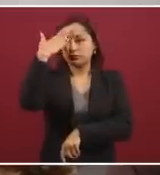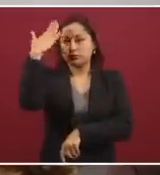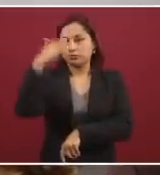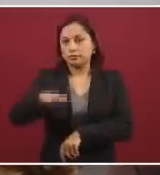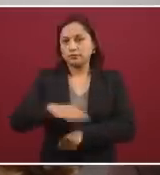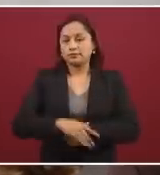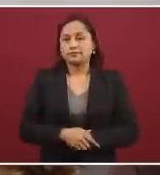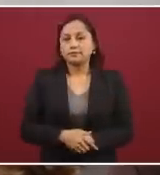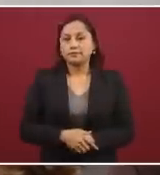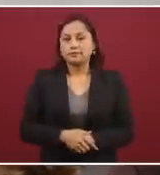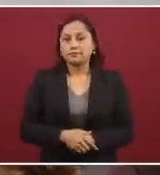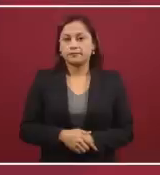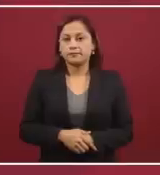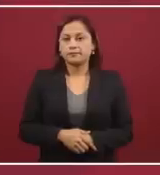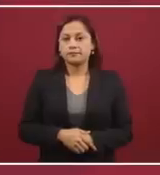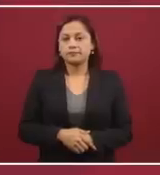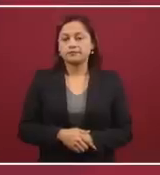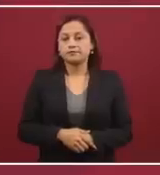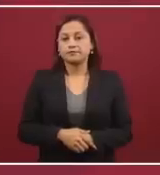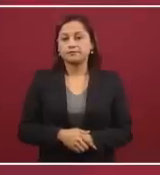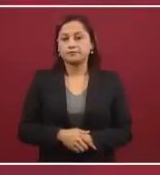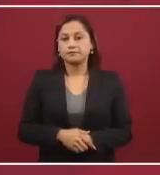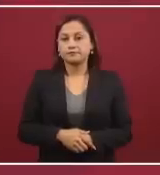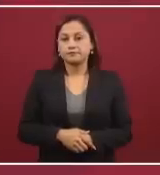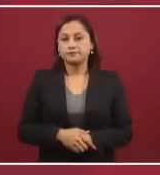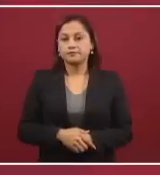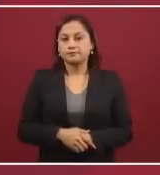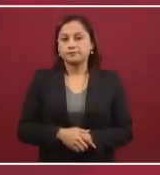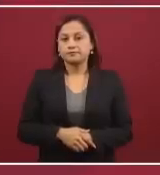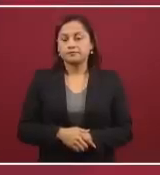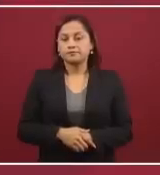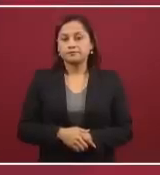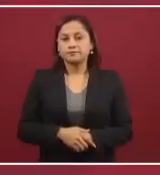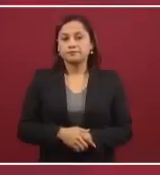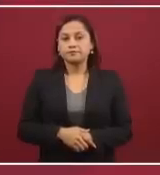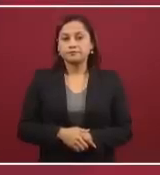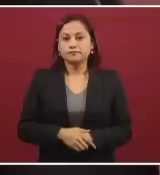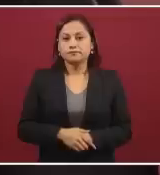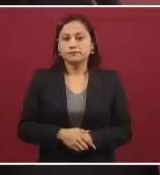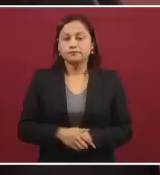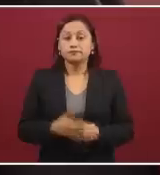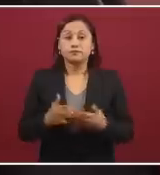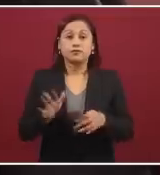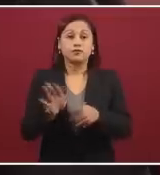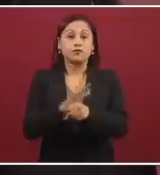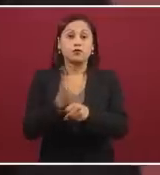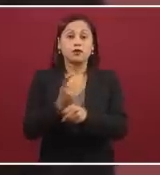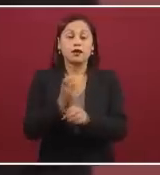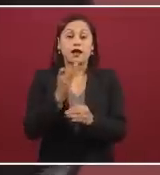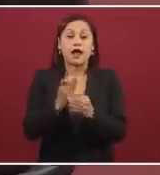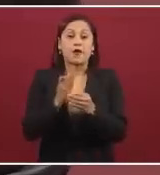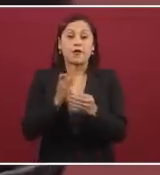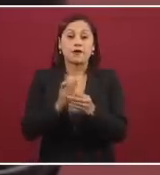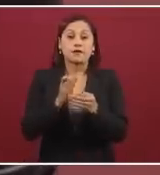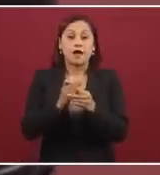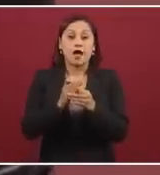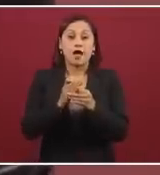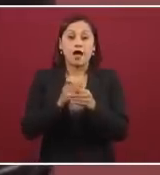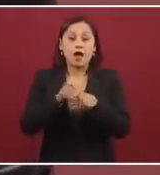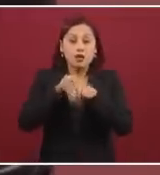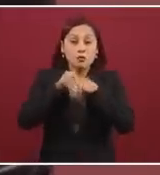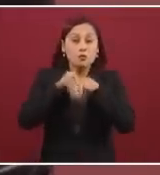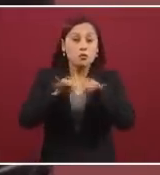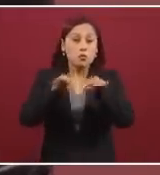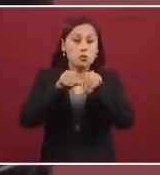para salirle al paso a todas estas campañas de calumnias